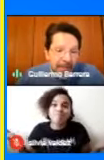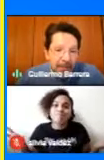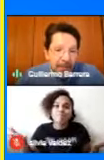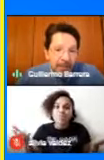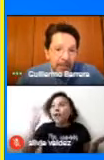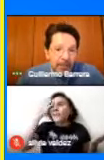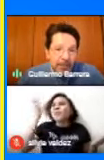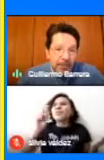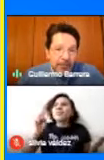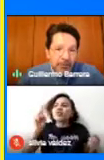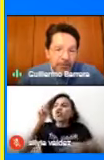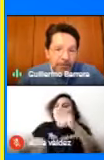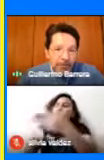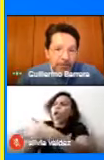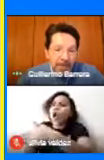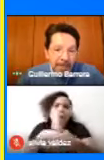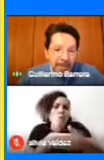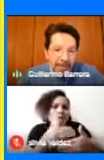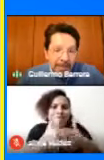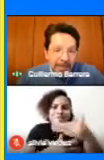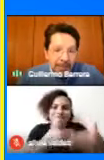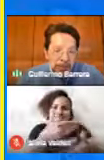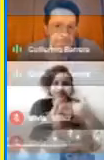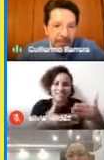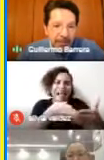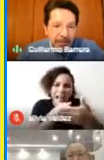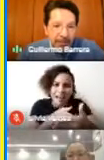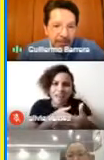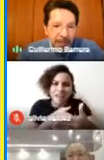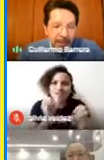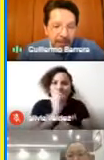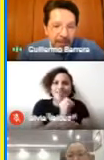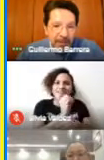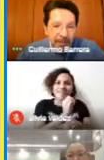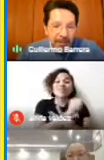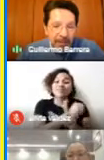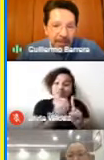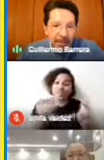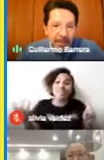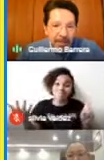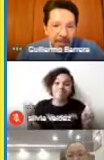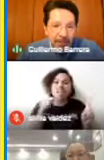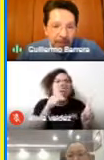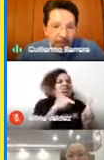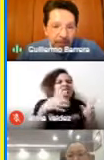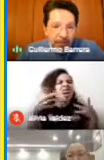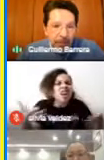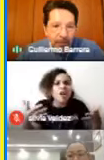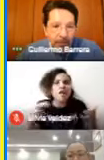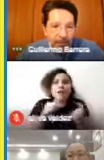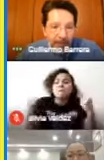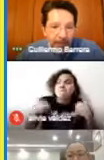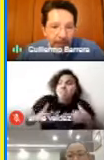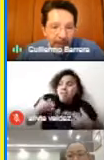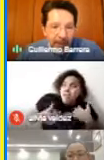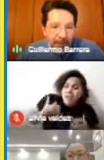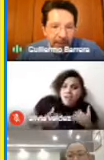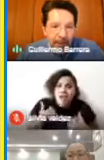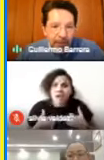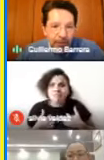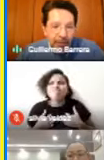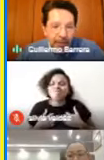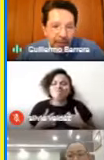se limita el proceso de las organizaciones sociales a través del miedo que